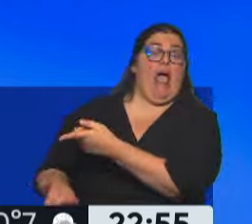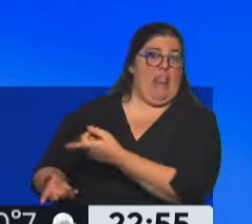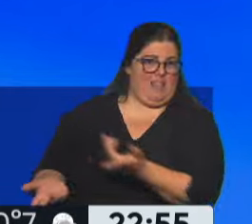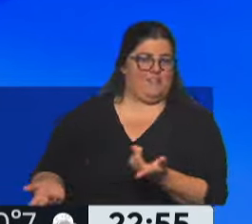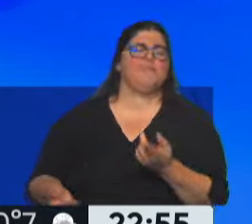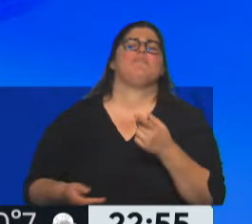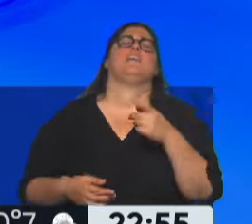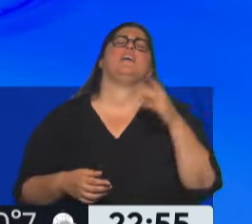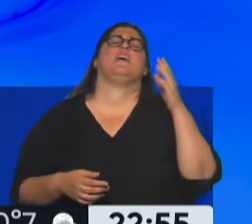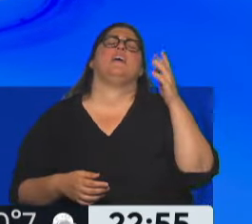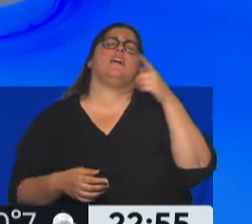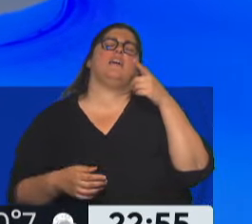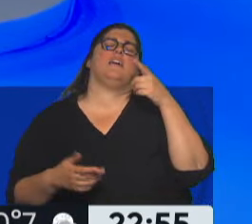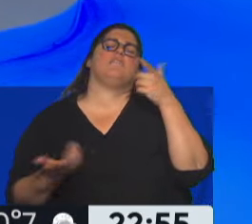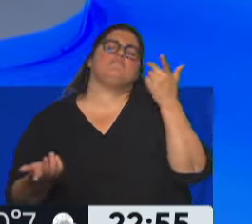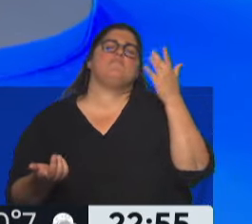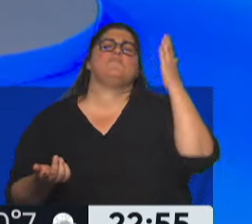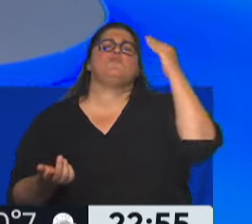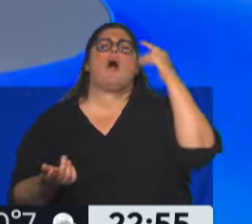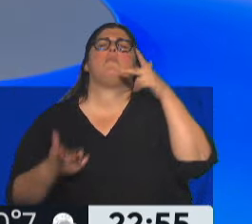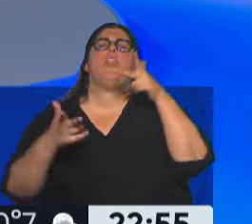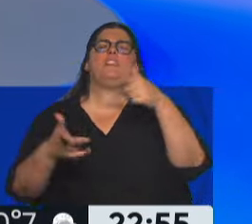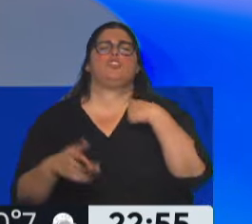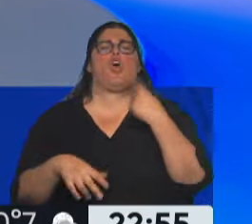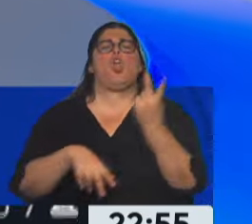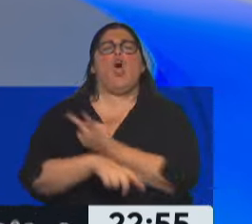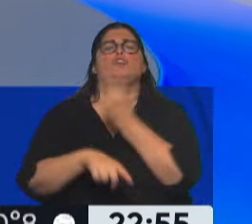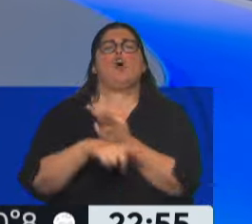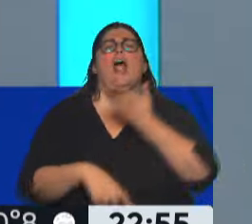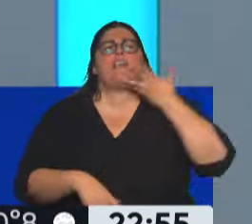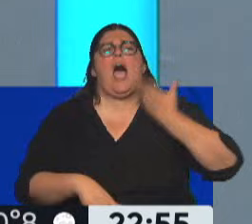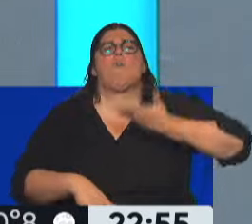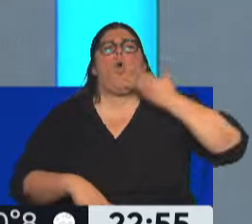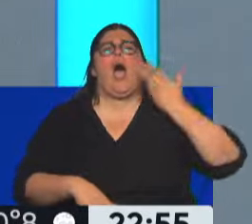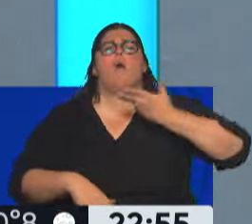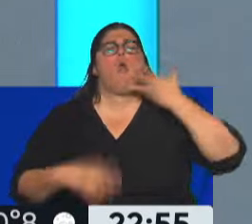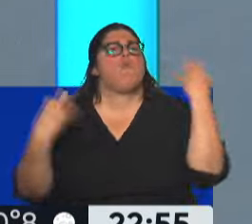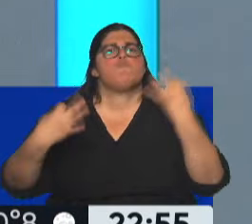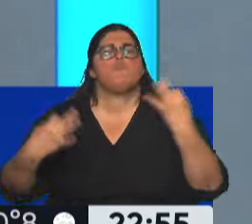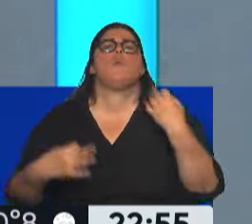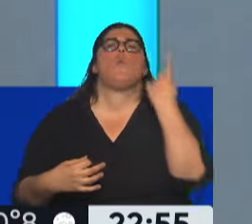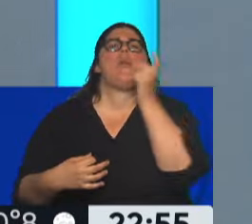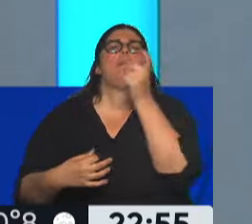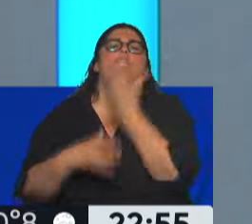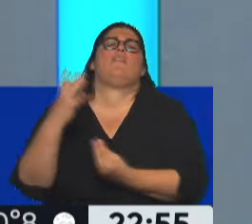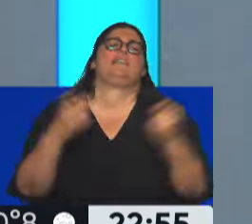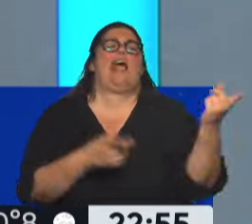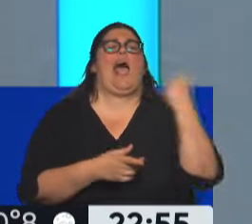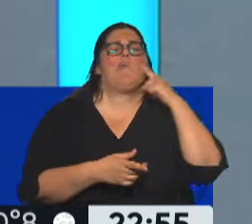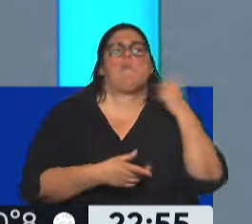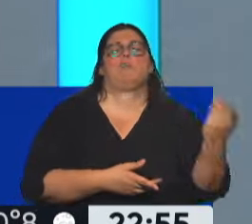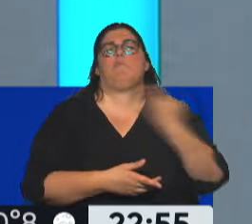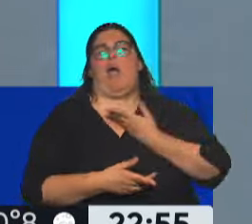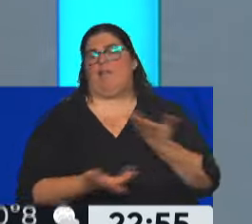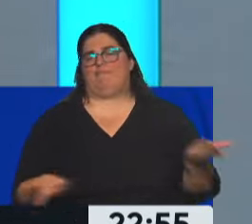sin teleprompter me confundo en una cosa y empiezan a hablar de que no tengo la capacidad para ser presidente recordemos que ahora se